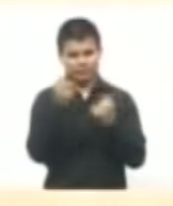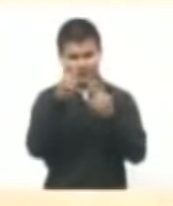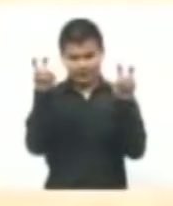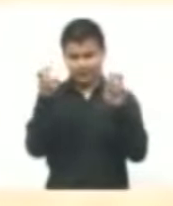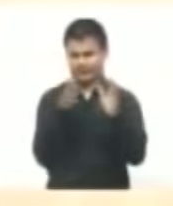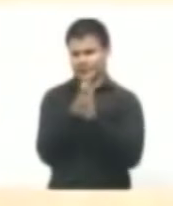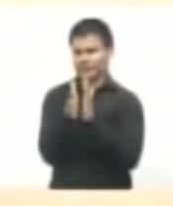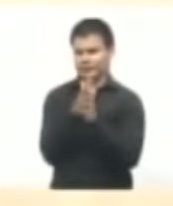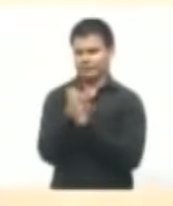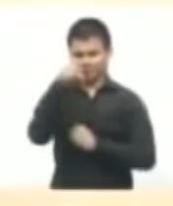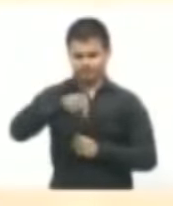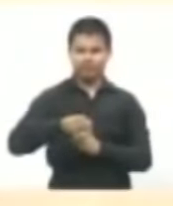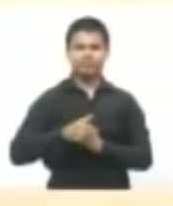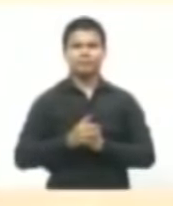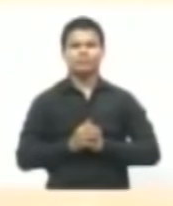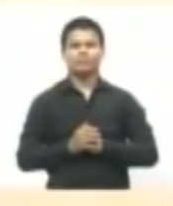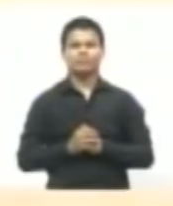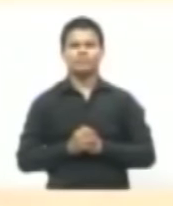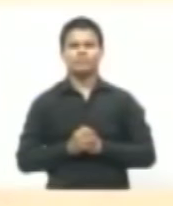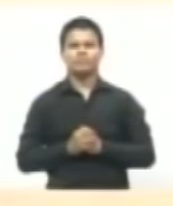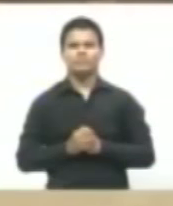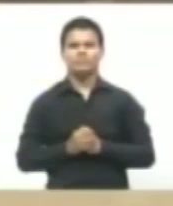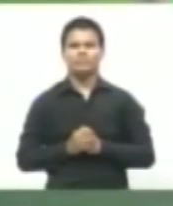nuestra presente emisión.